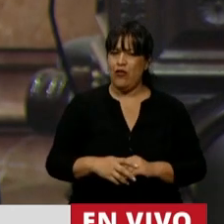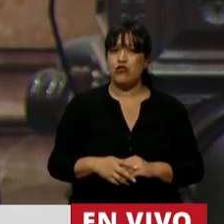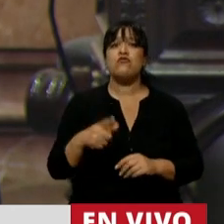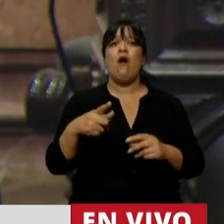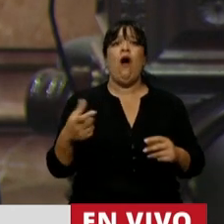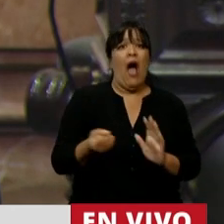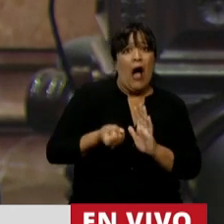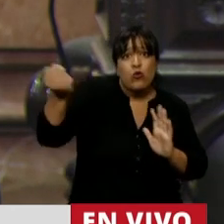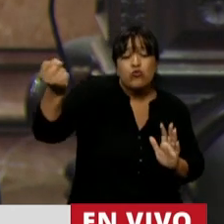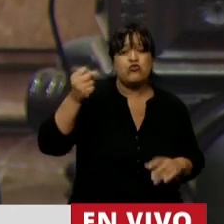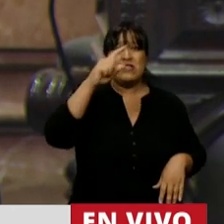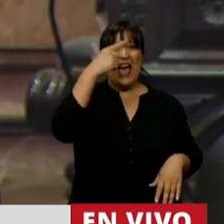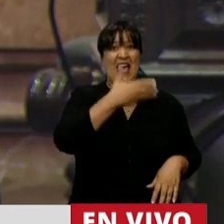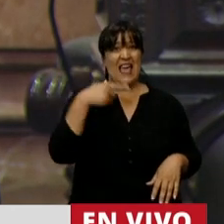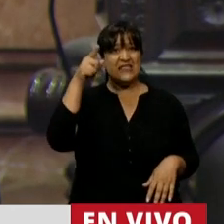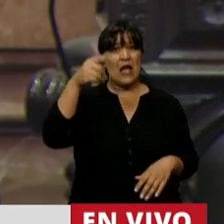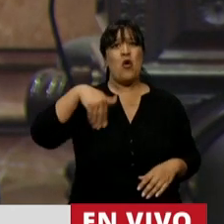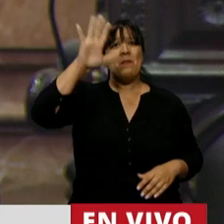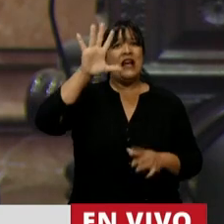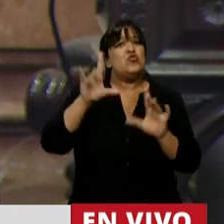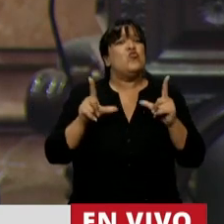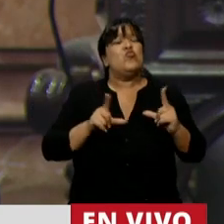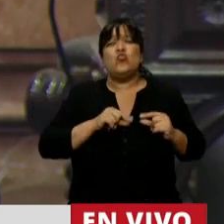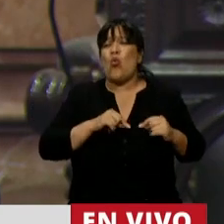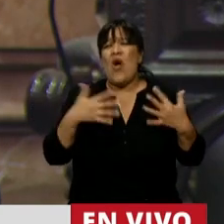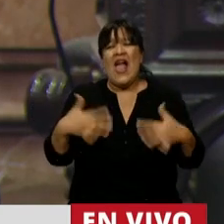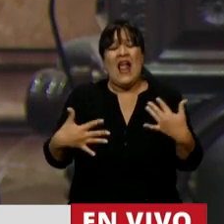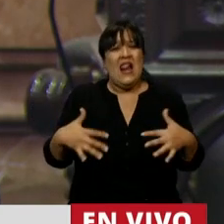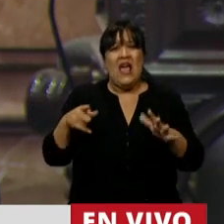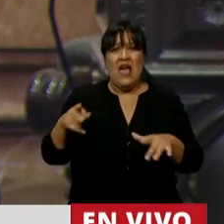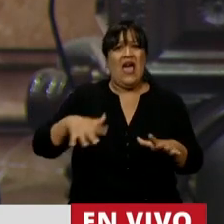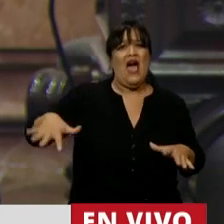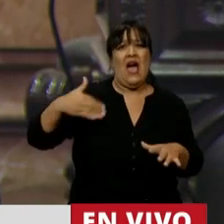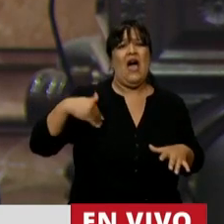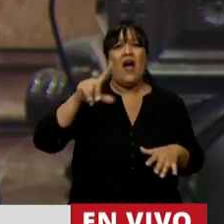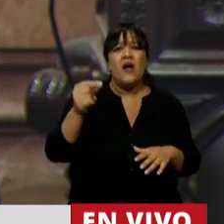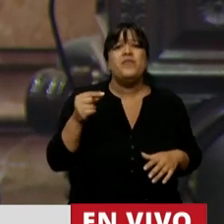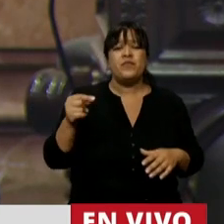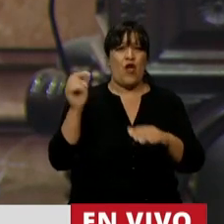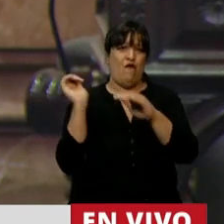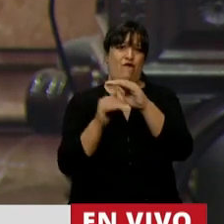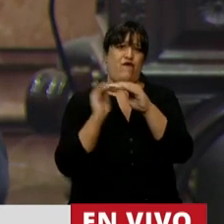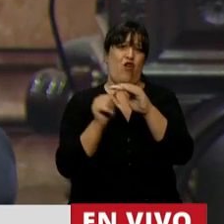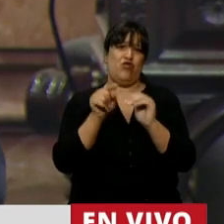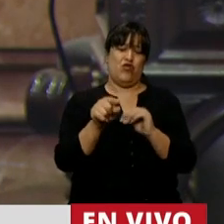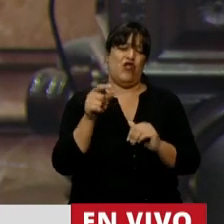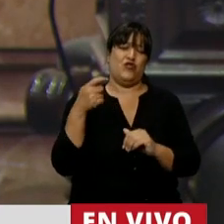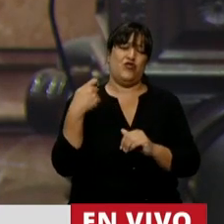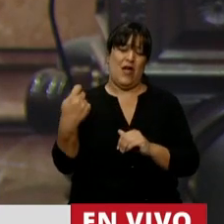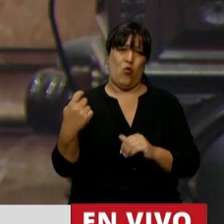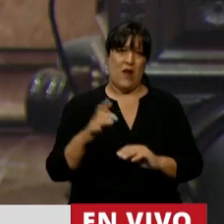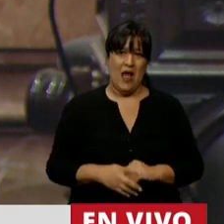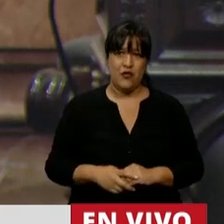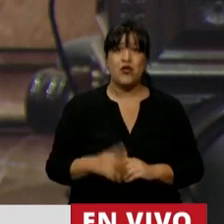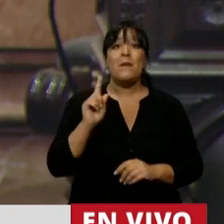están ajustando el Estado en el sector que más nos duele a los argentinos, que es los fondos de los jubilados argentinos. Pero